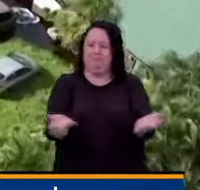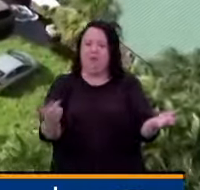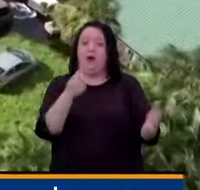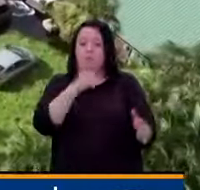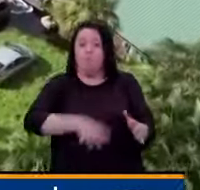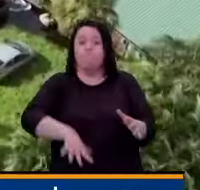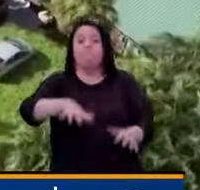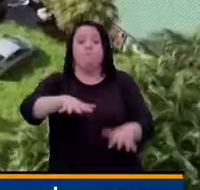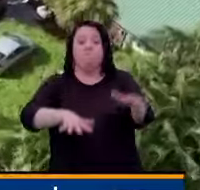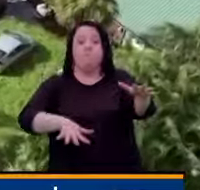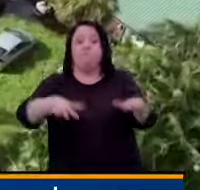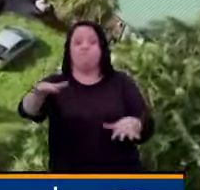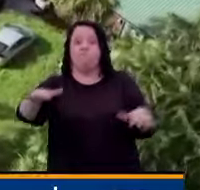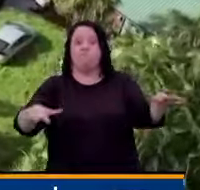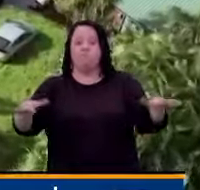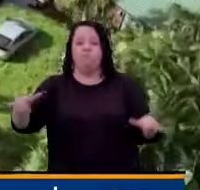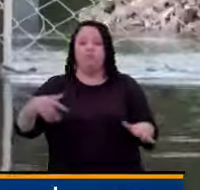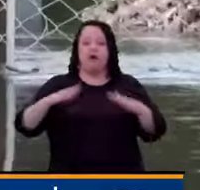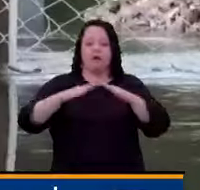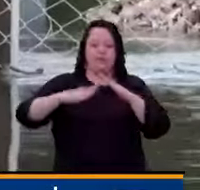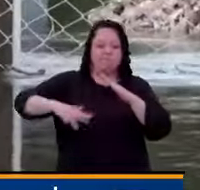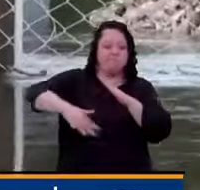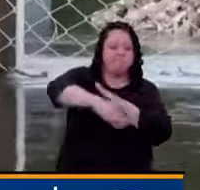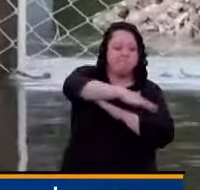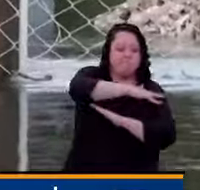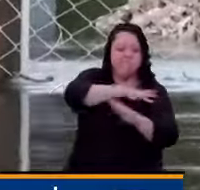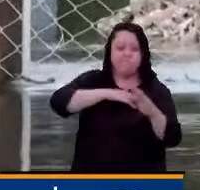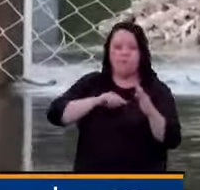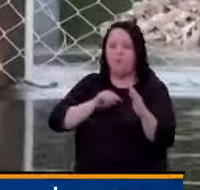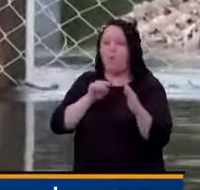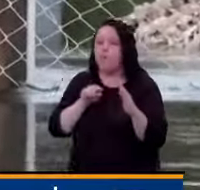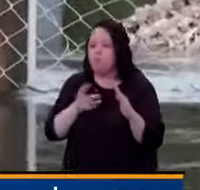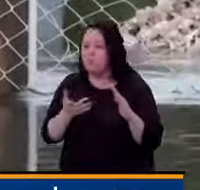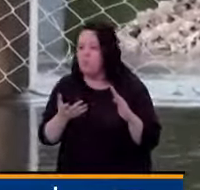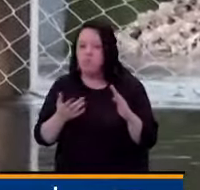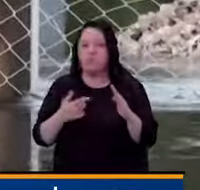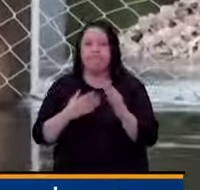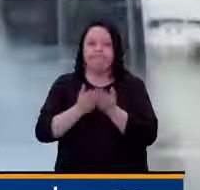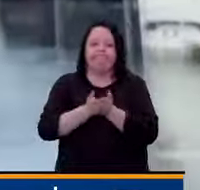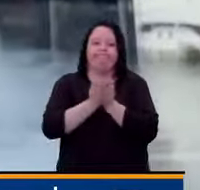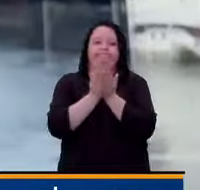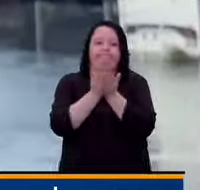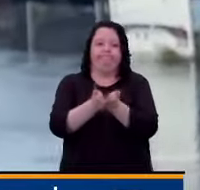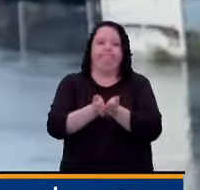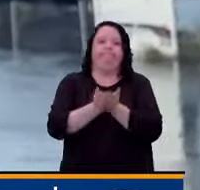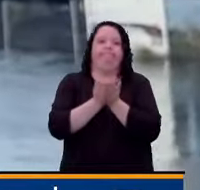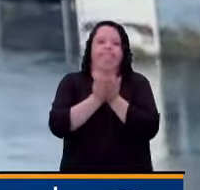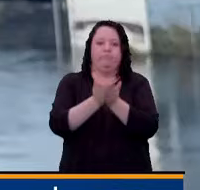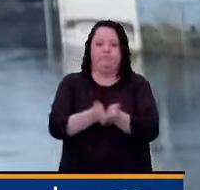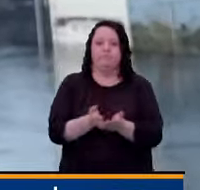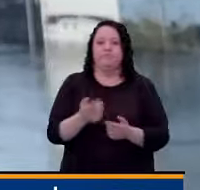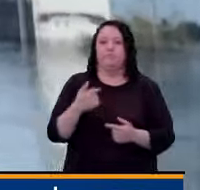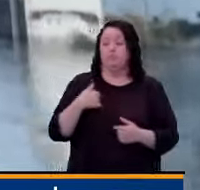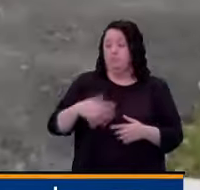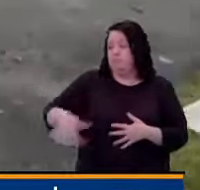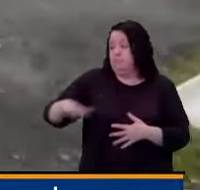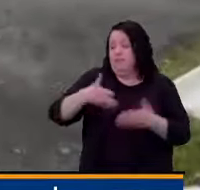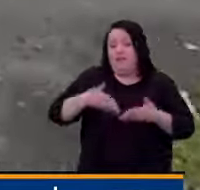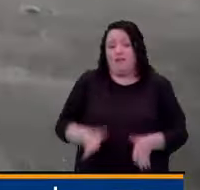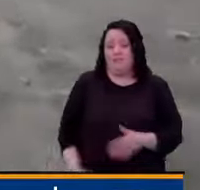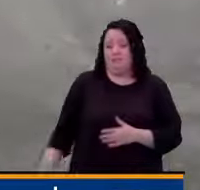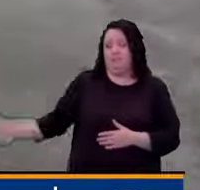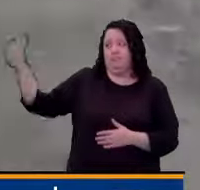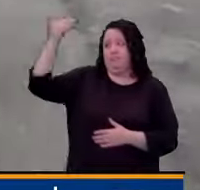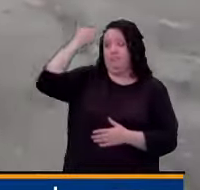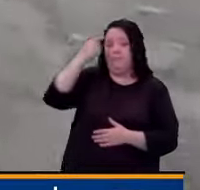zonas. El agua rodea las casas. Para acceder a ellas, el traslado es en botes. Nací y crecí aquí, nunca había visto algo